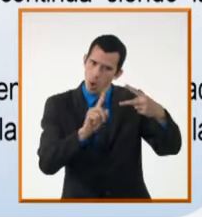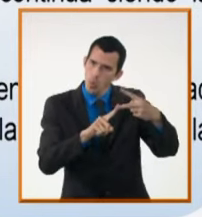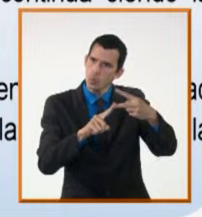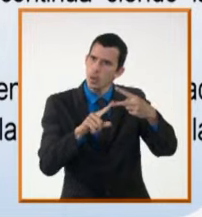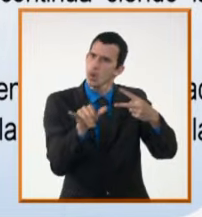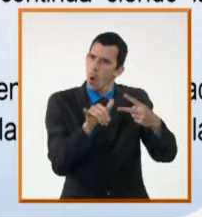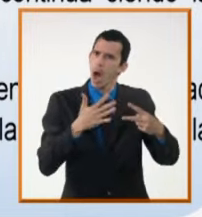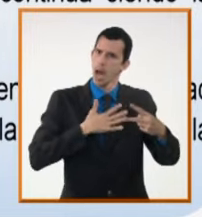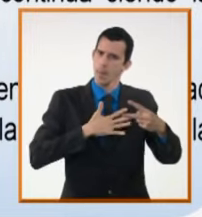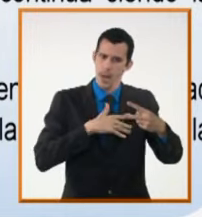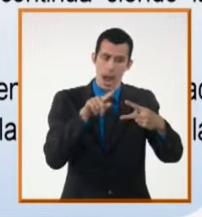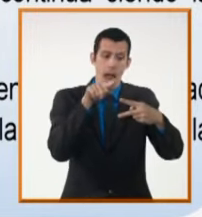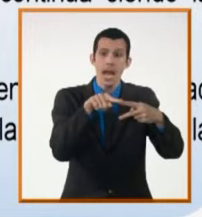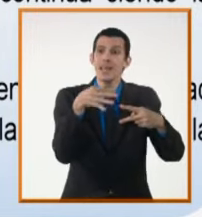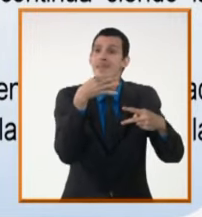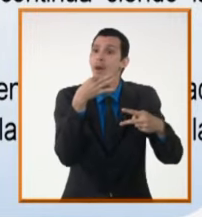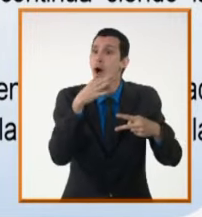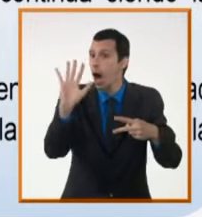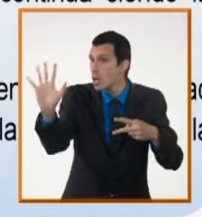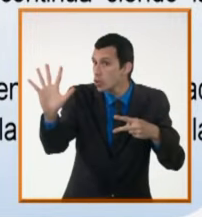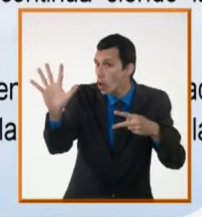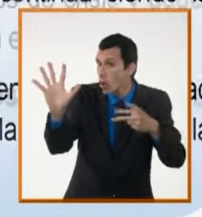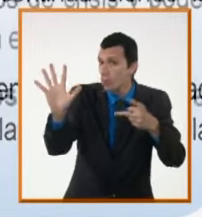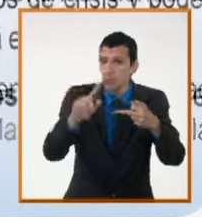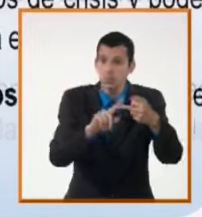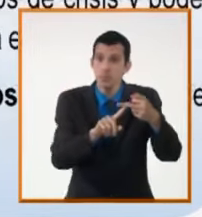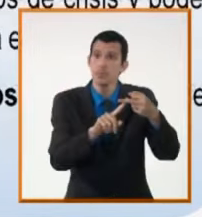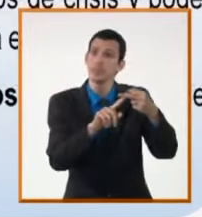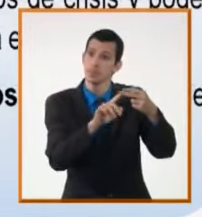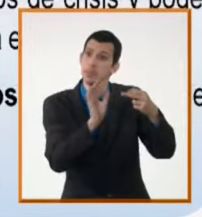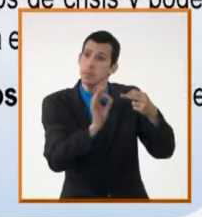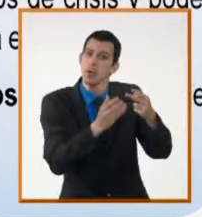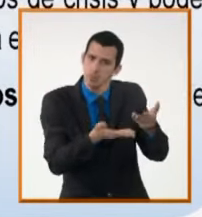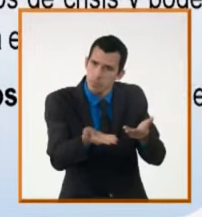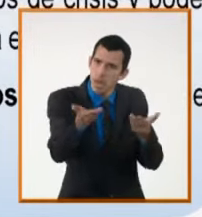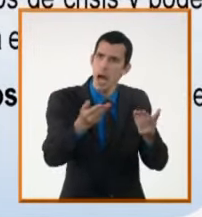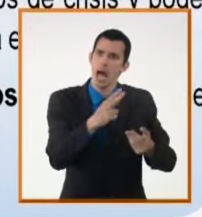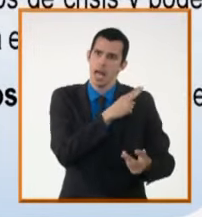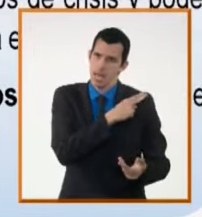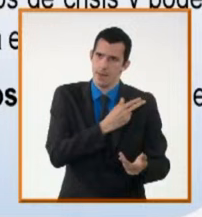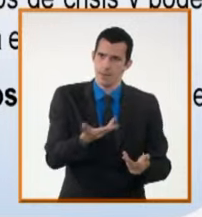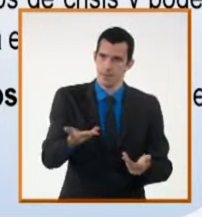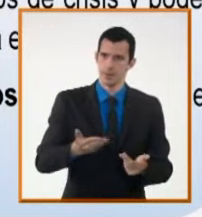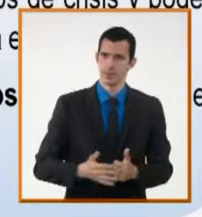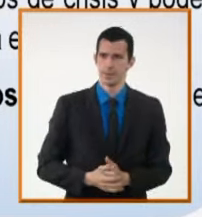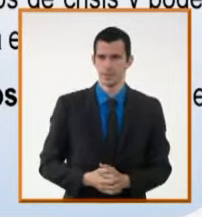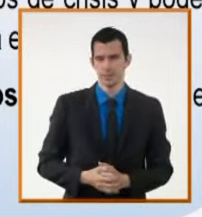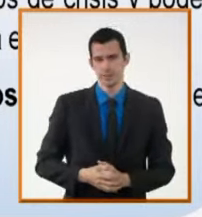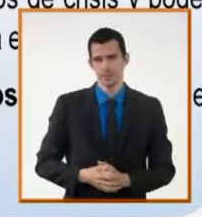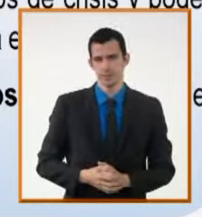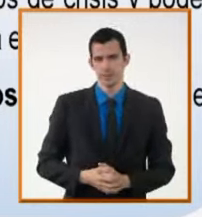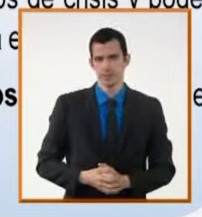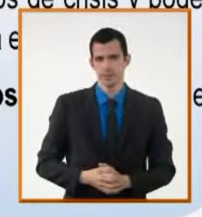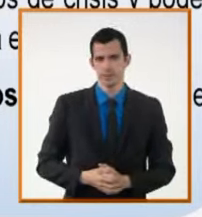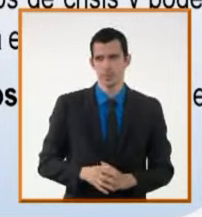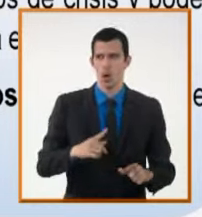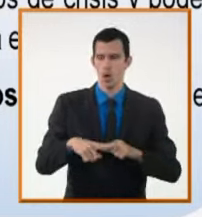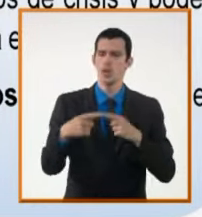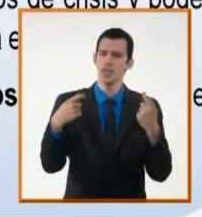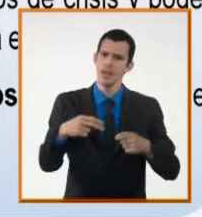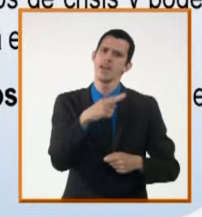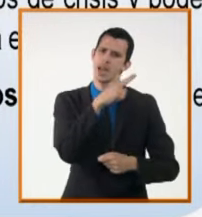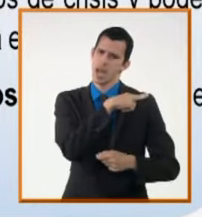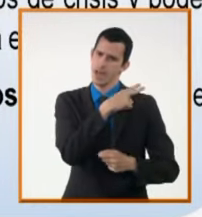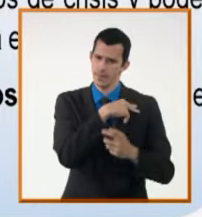sus entidades. Y tenemos que ir a una selección de cuadros que ejerzan sus funciones en los municipios, para que tengamos una